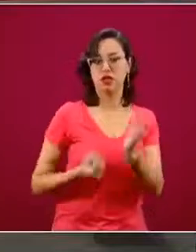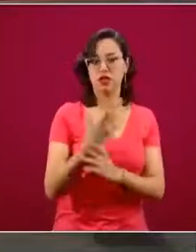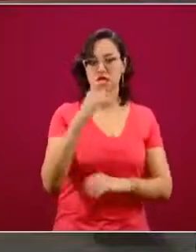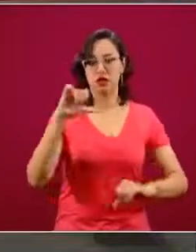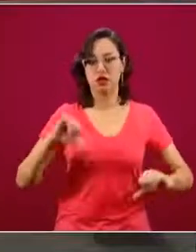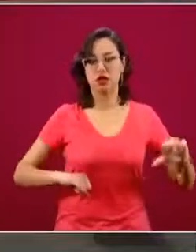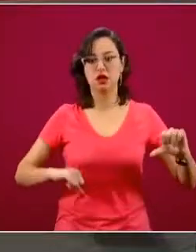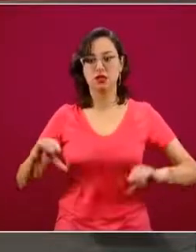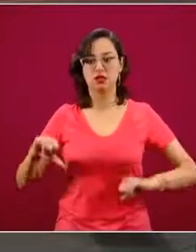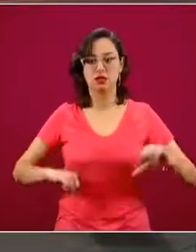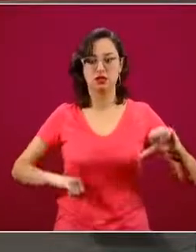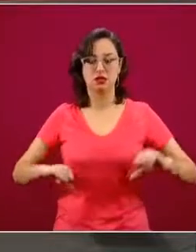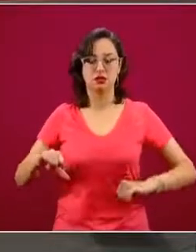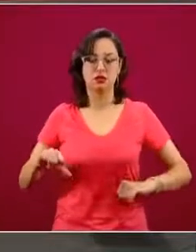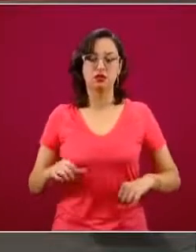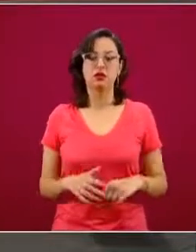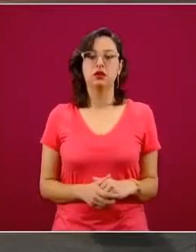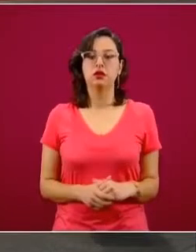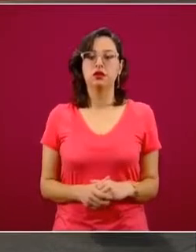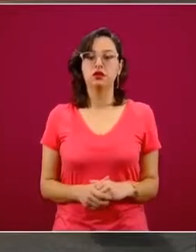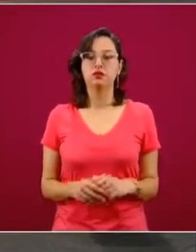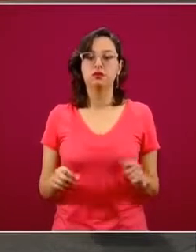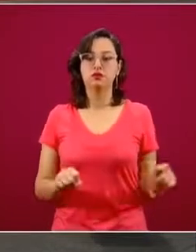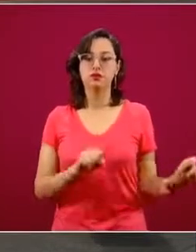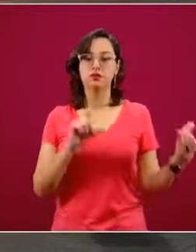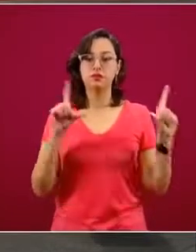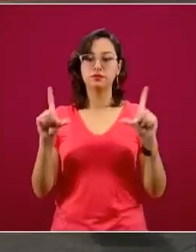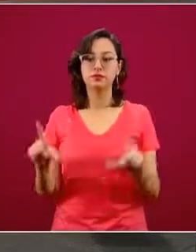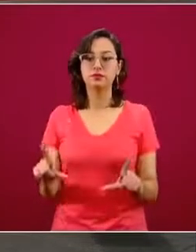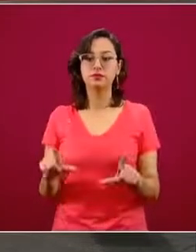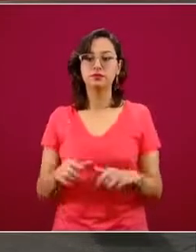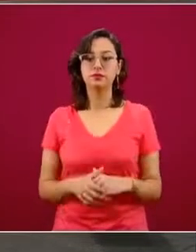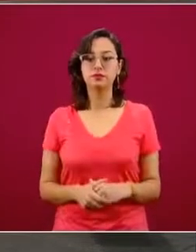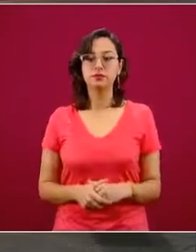través de las cuentas de Twitter. La siguiente, por favor.